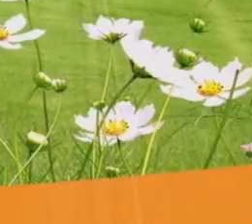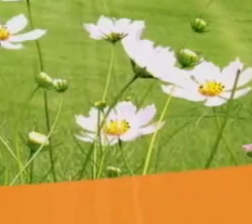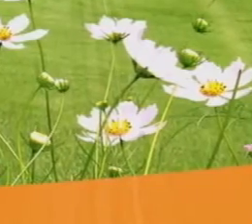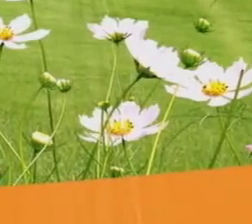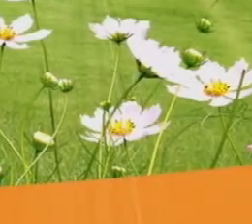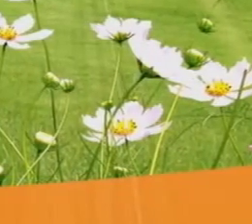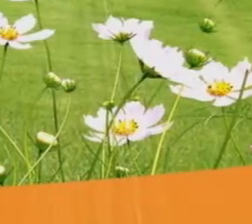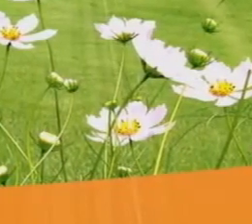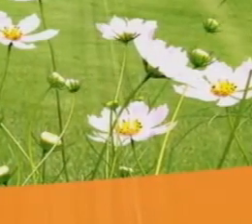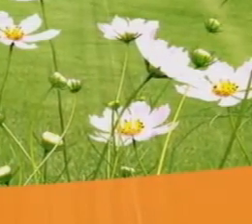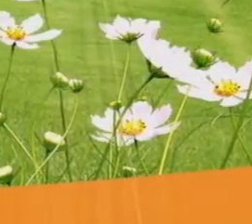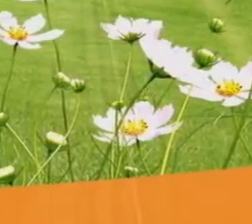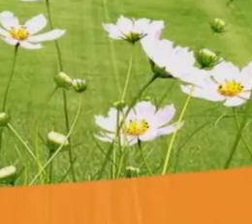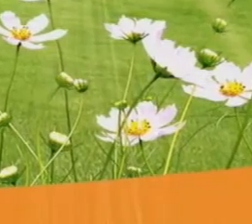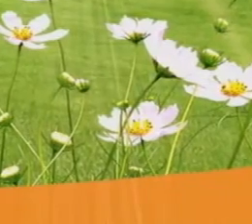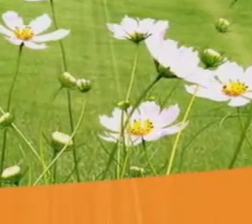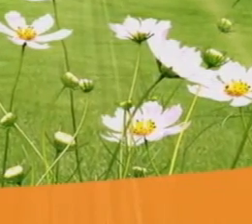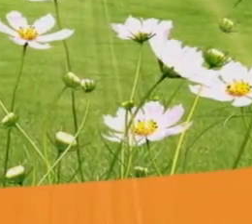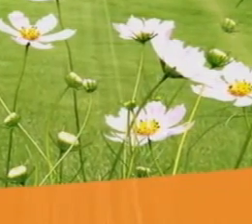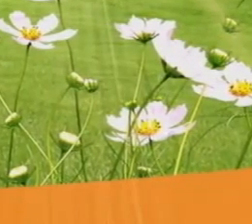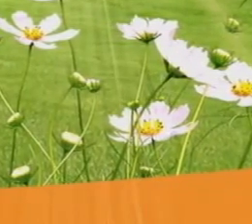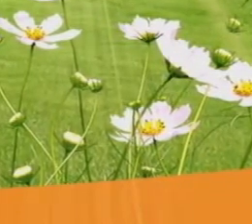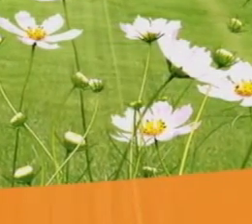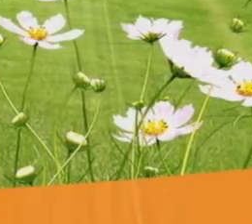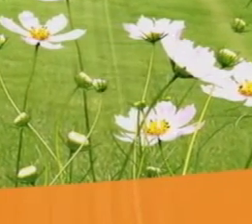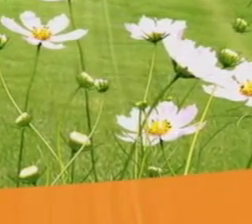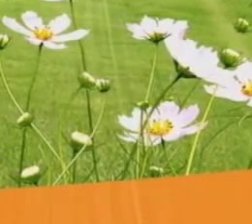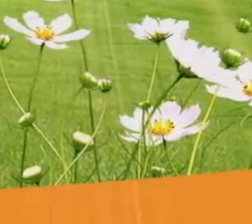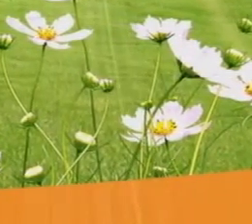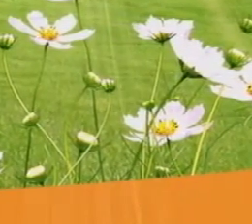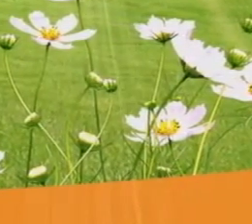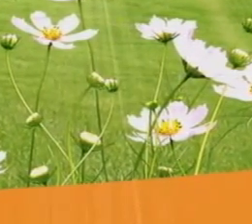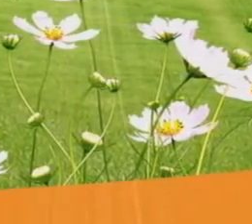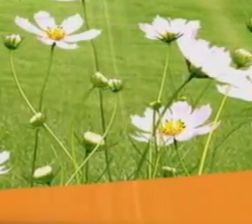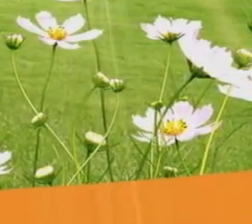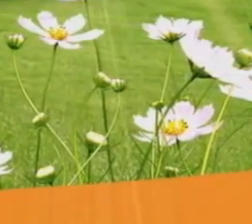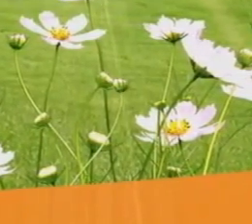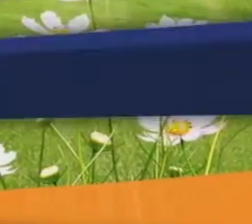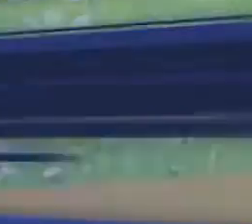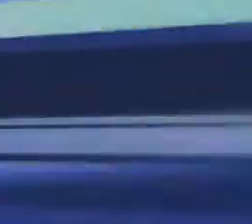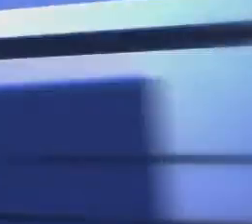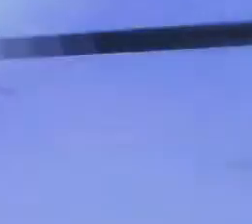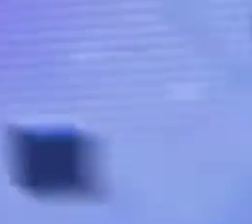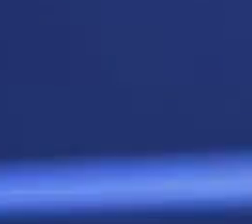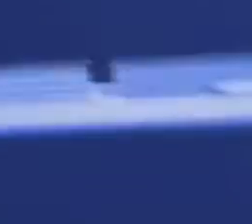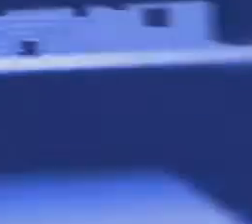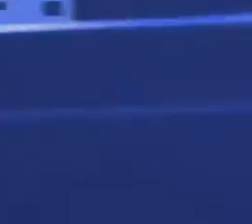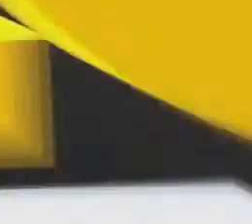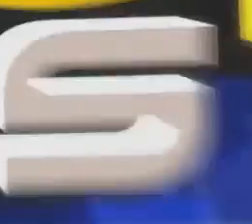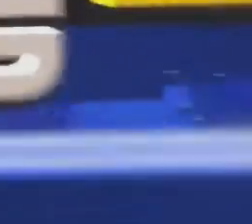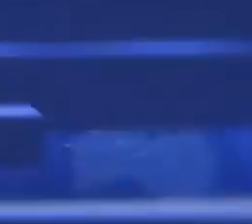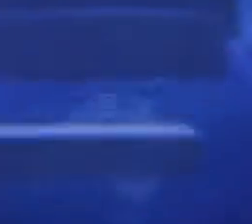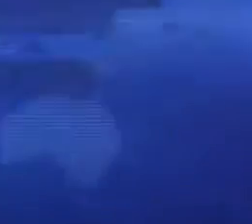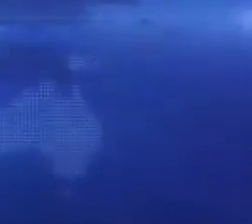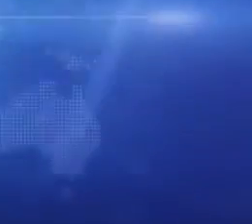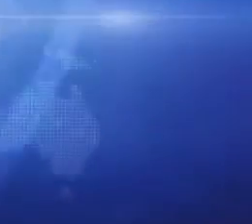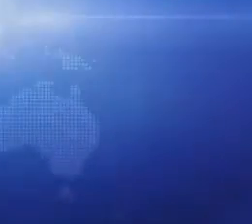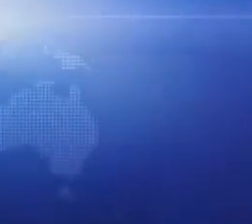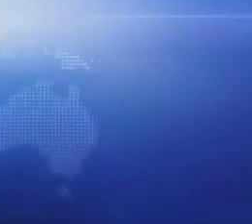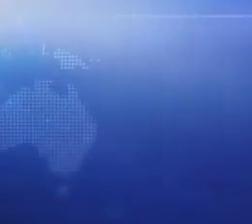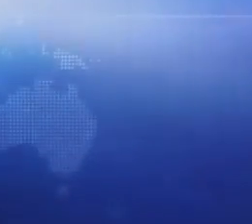Con el patrocinio de Barsol Ecológico, Barsol Aroma, Delicias, líder en limpieza. Enlace Noticias, lo que usted quiere